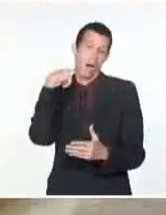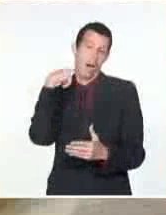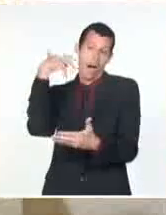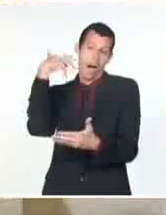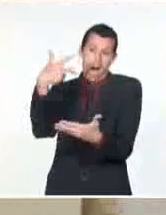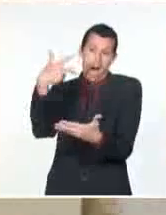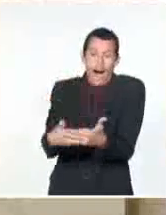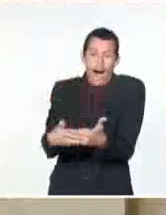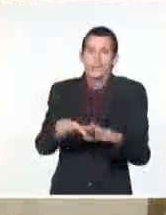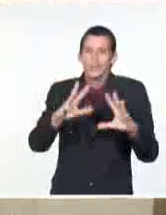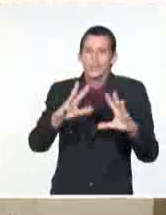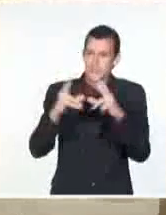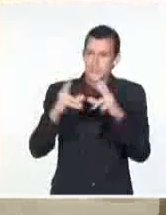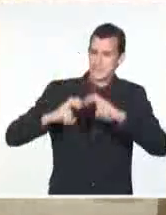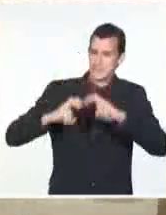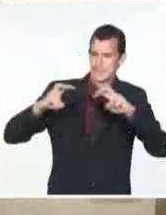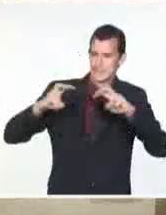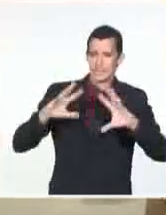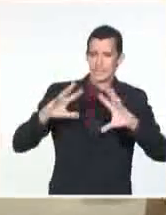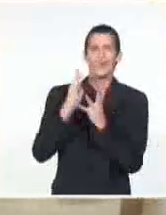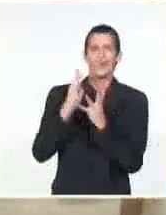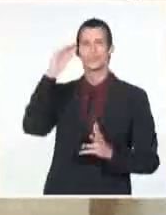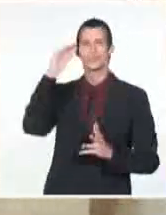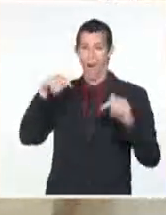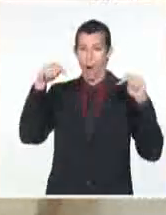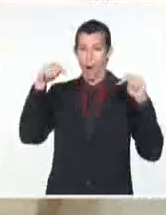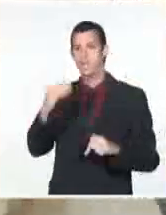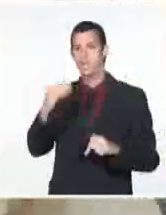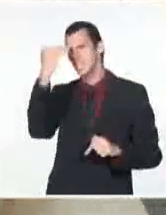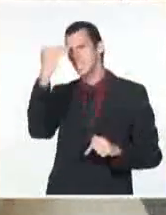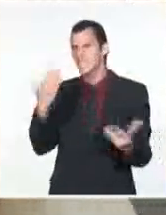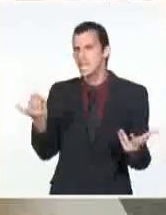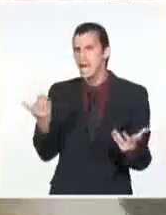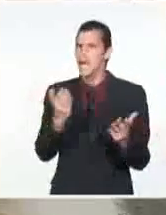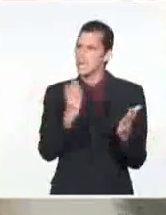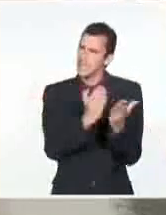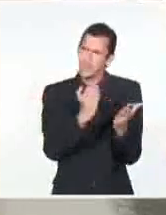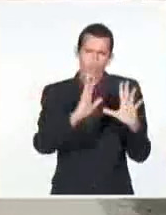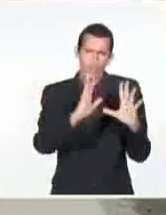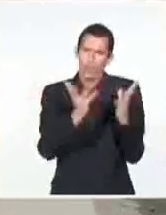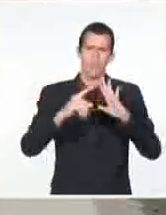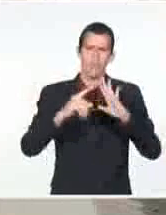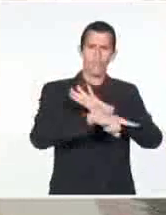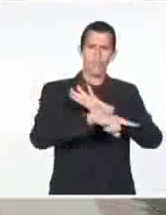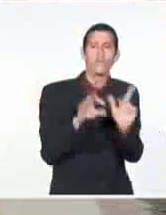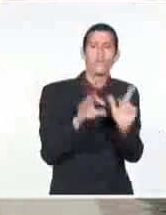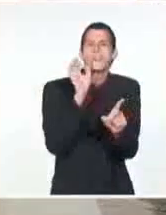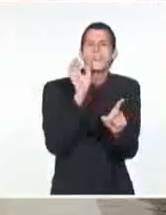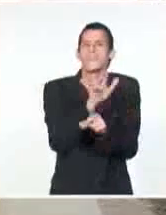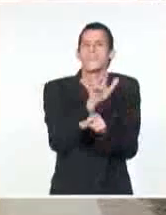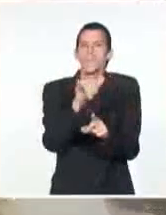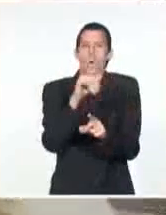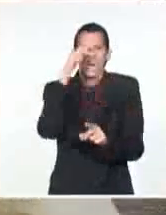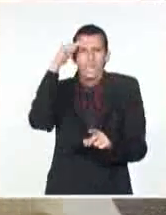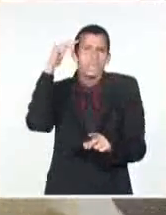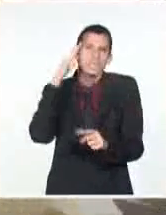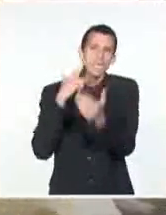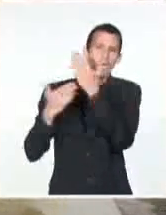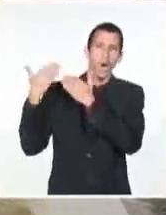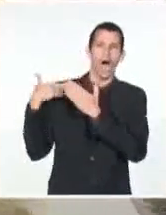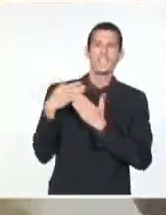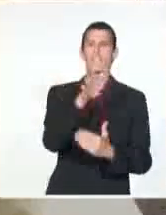el enfrentamiento y la derrota del colonialismo español hasta el triunfo de la Revolución Cubana y